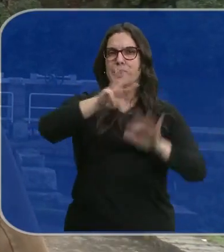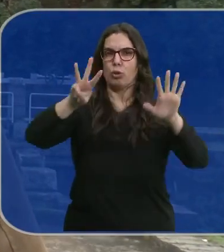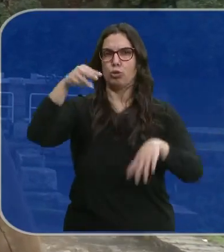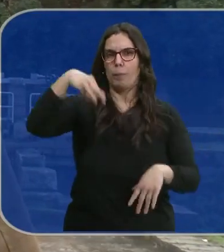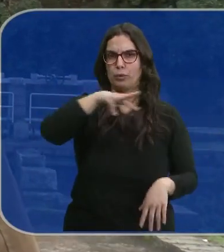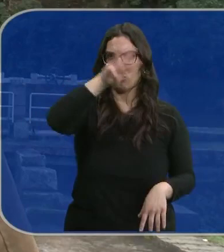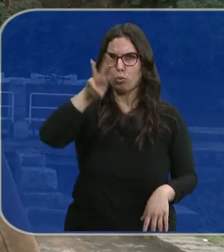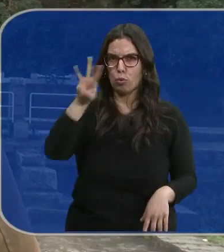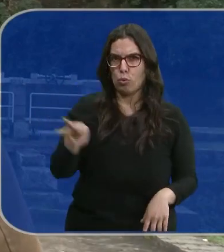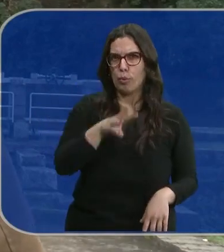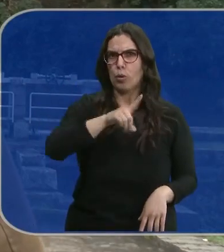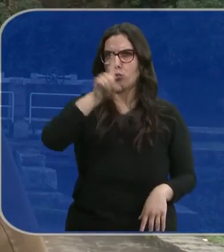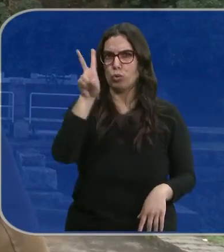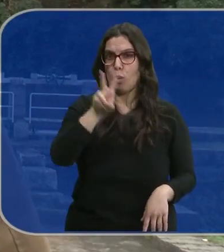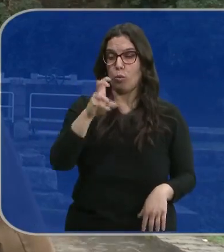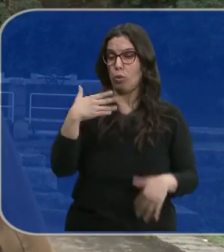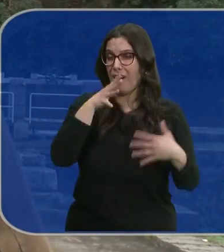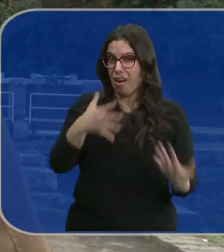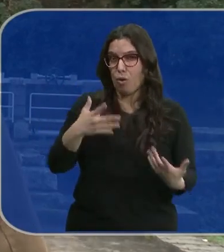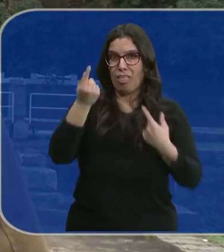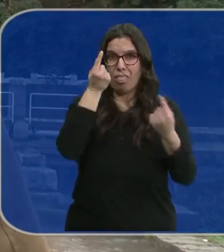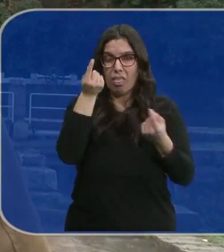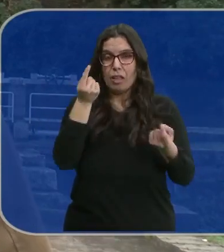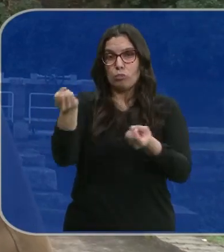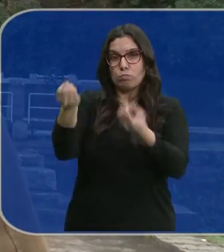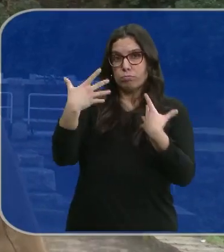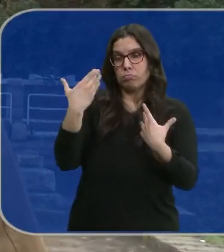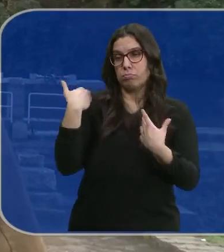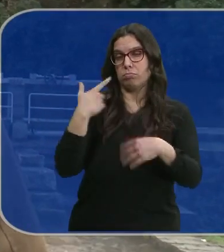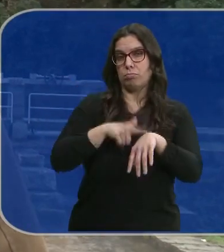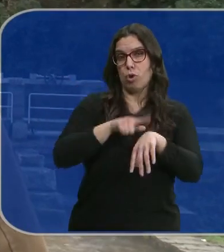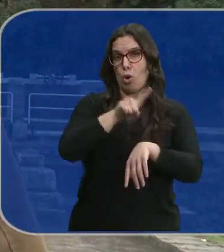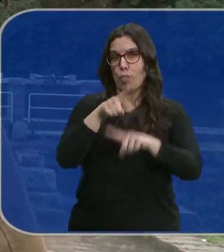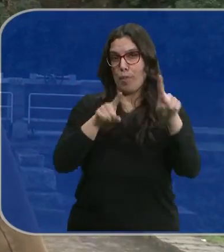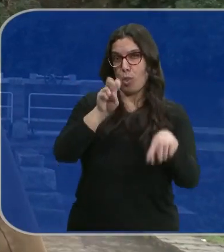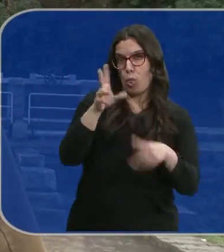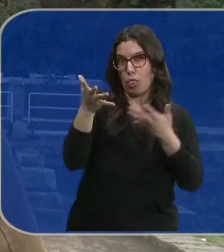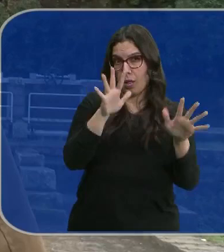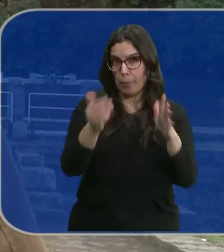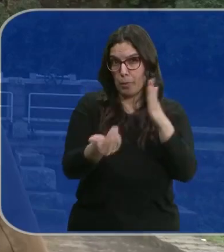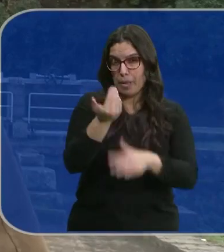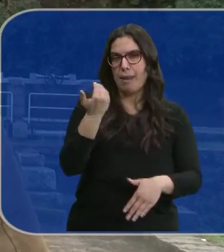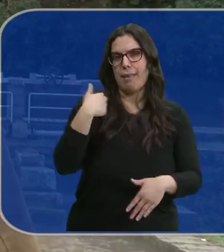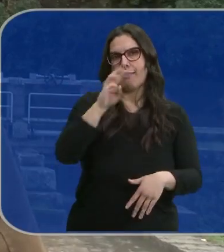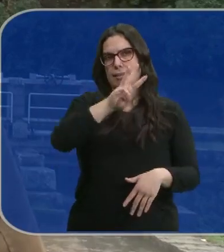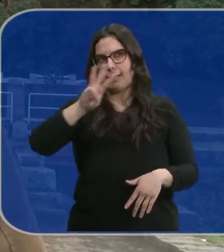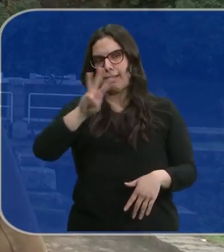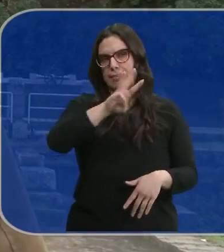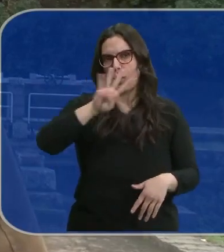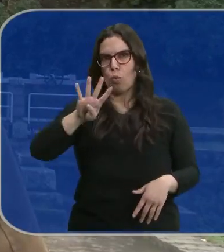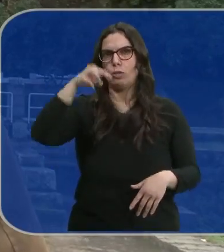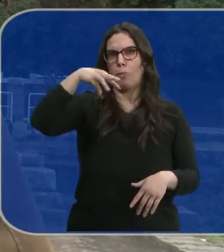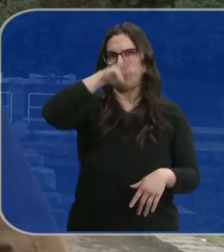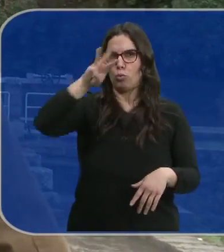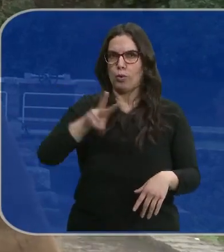por segundo. Actualmente los últimos datos que nos han facilitado son de las 11:30, 12 de la mañana, en el que está ya 33-34 metros cúbicos